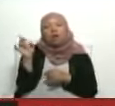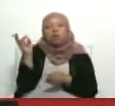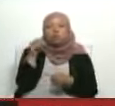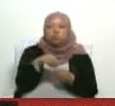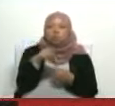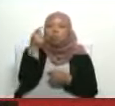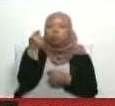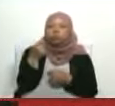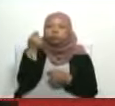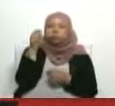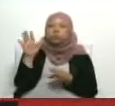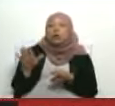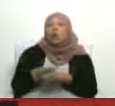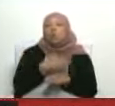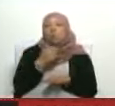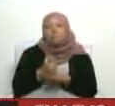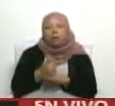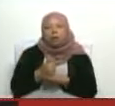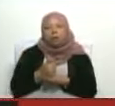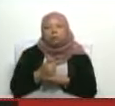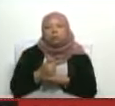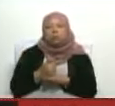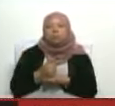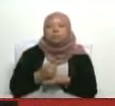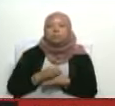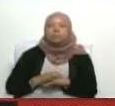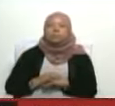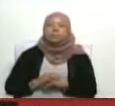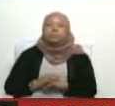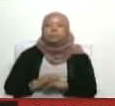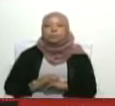imputados, acusados. Los voy a mencionar: